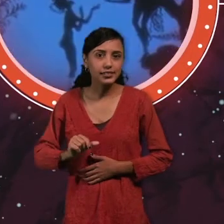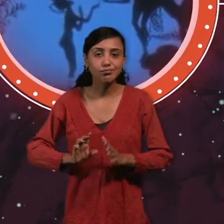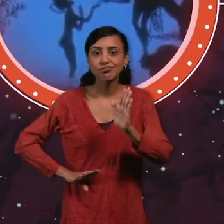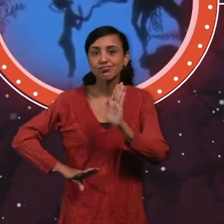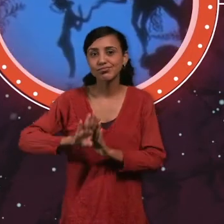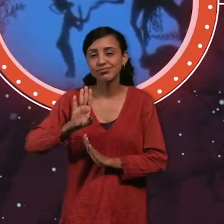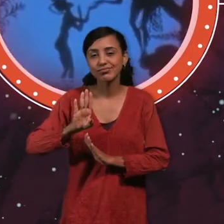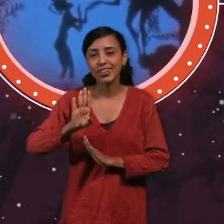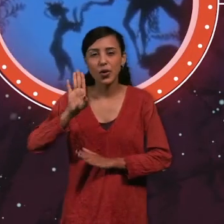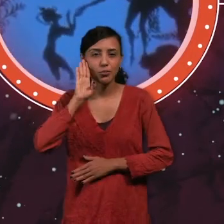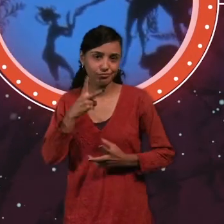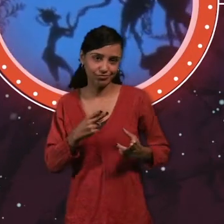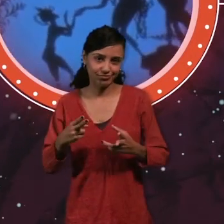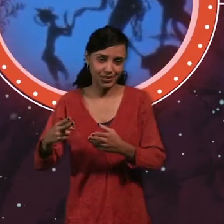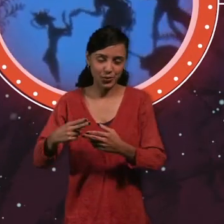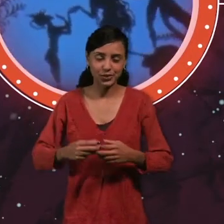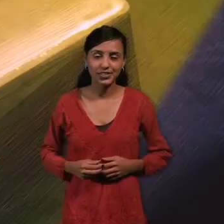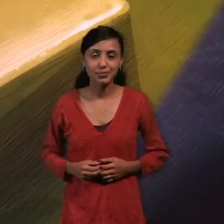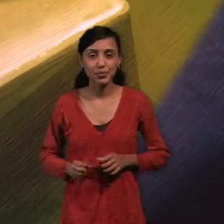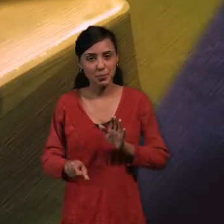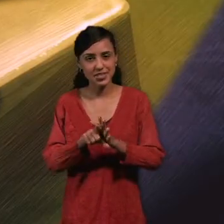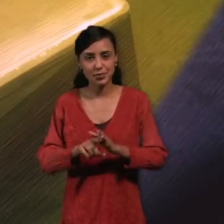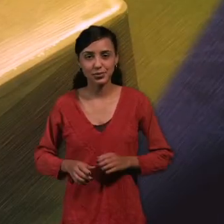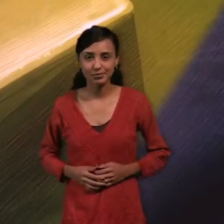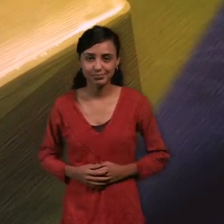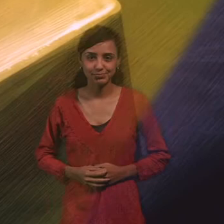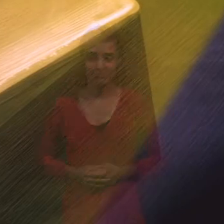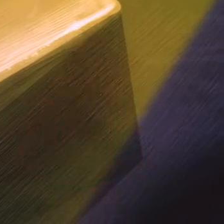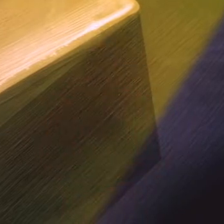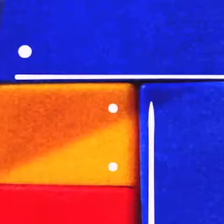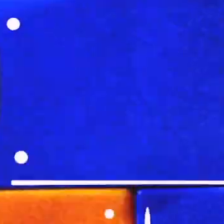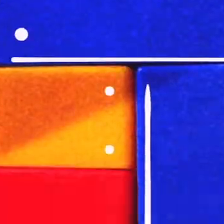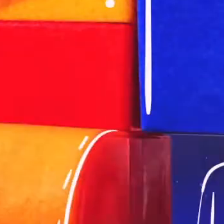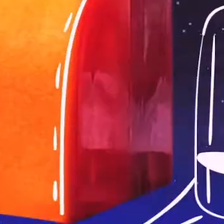de la animación con recortes. ¡Comenzamos!